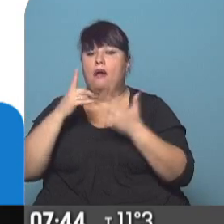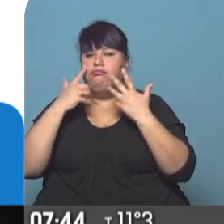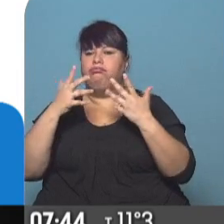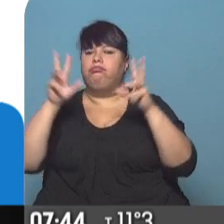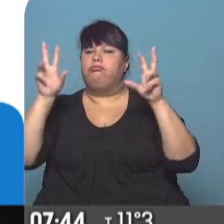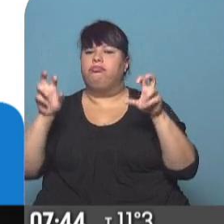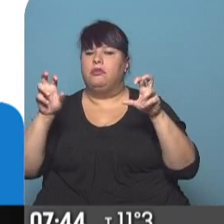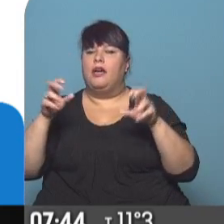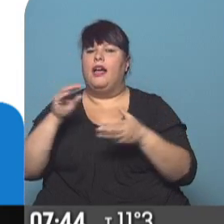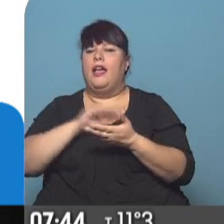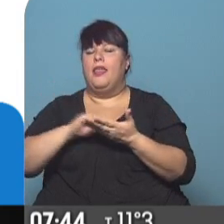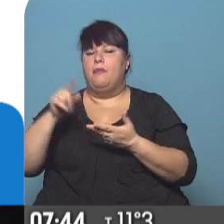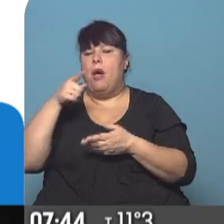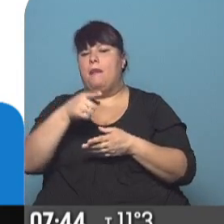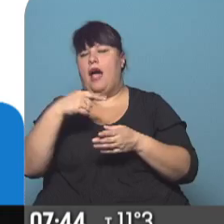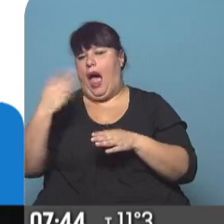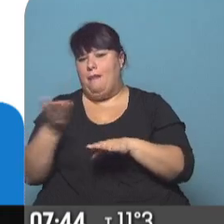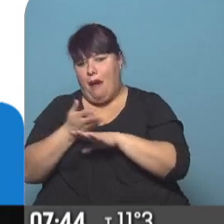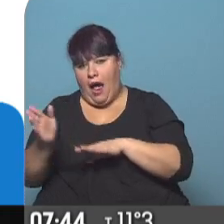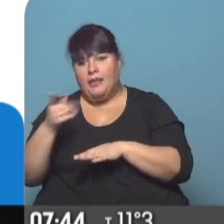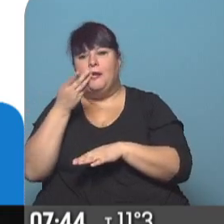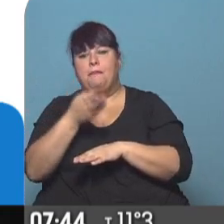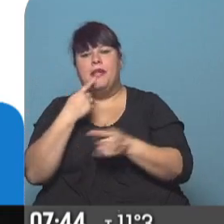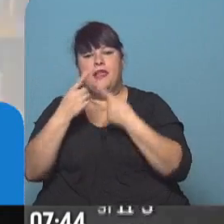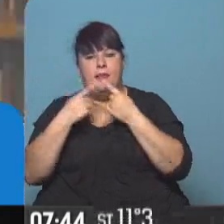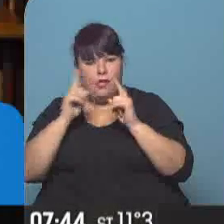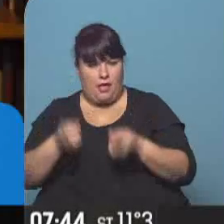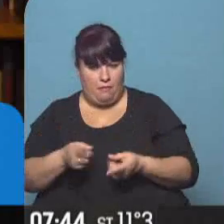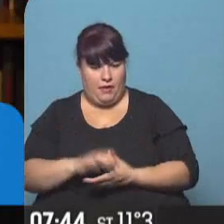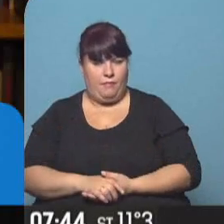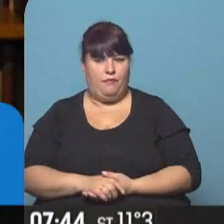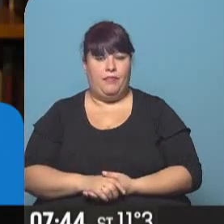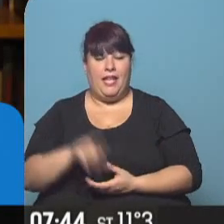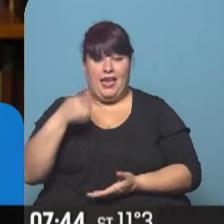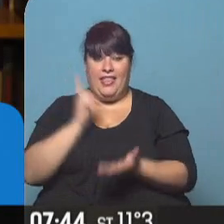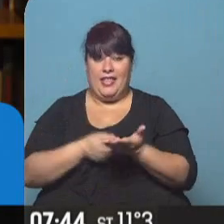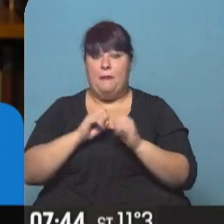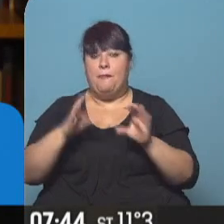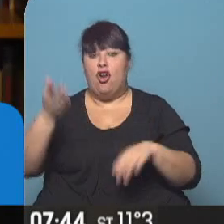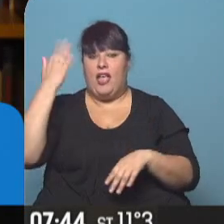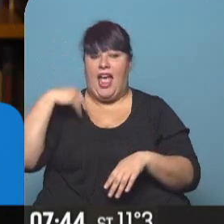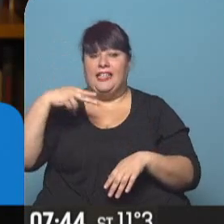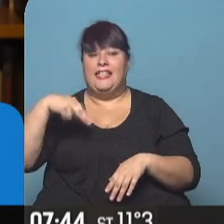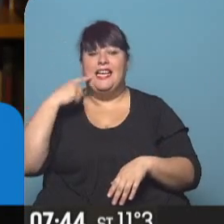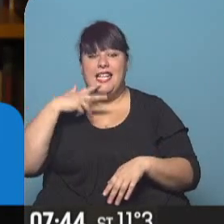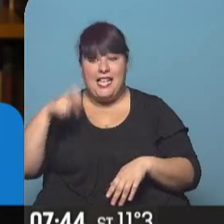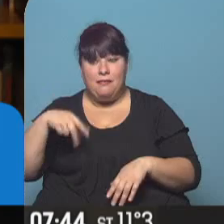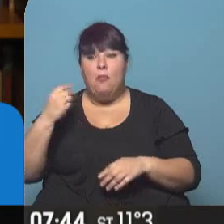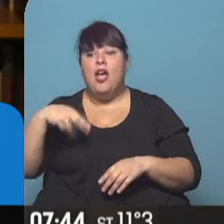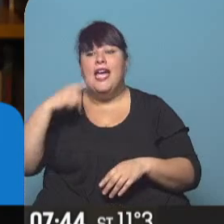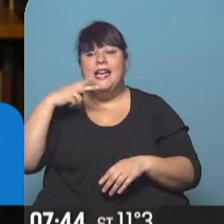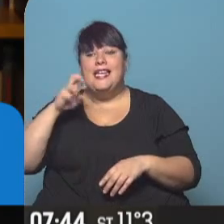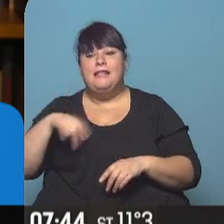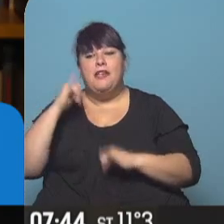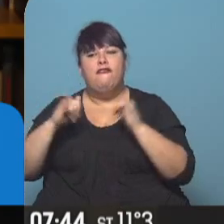como la diplomacia paralela y con pedido de indagatoria este dictamen es más grave que el que presentó animal en su momento porque misma no había